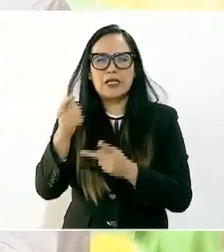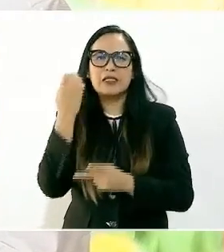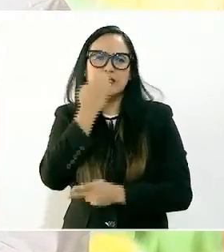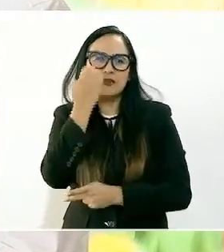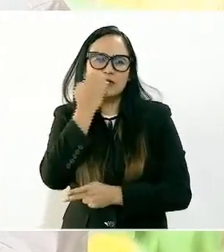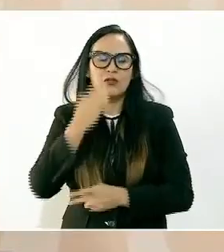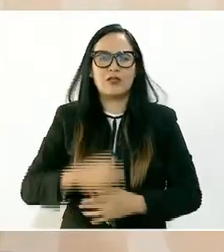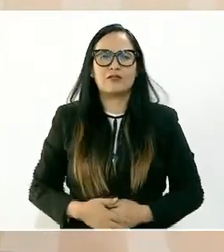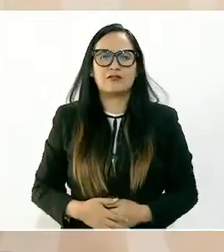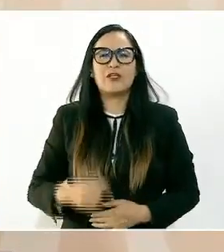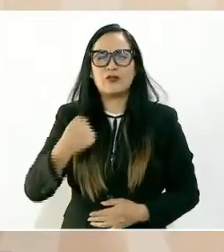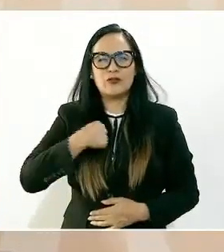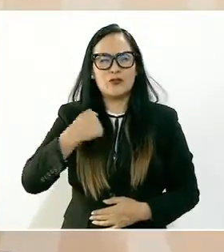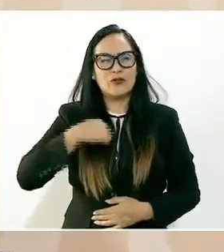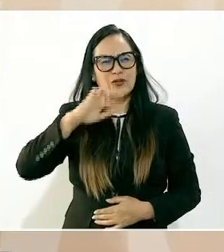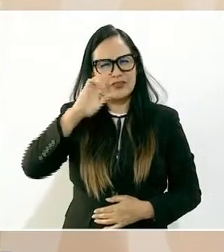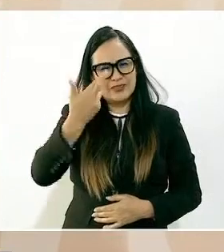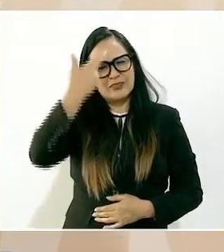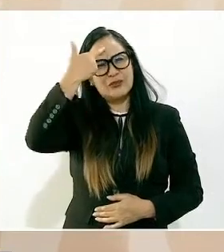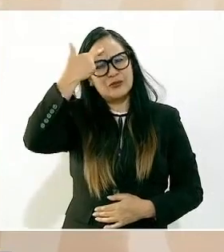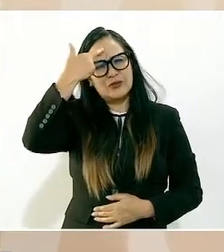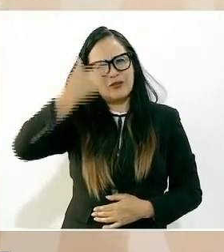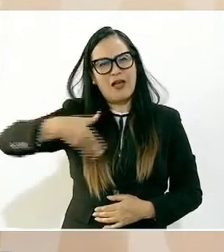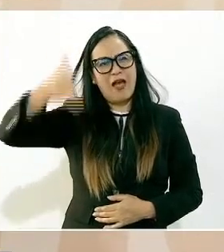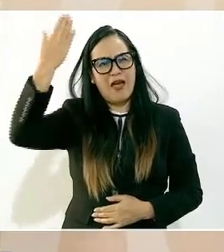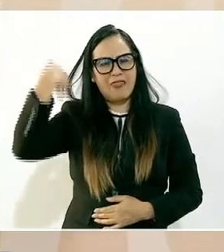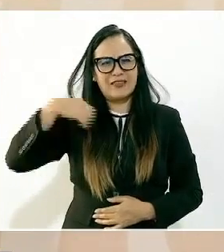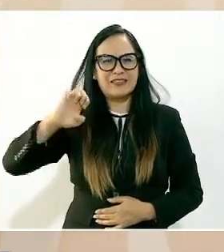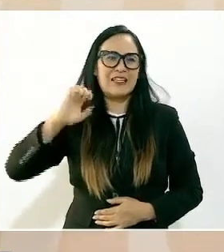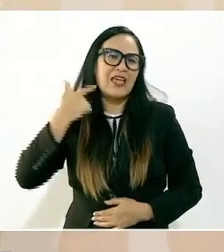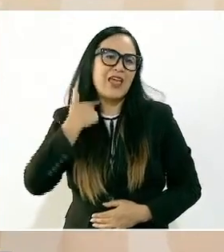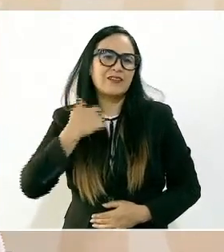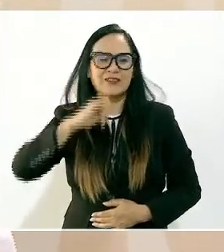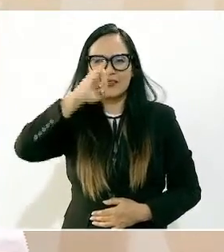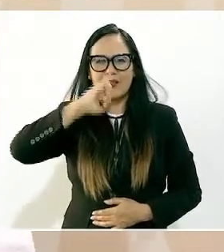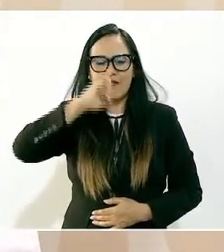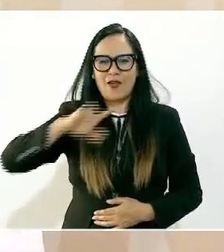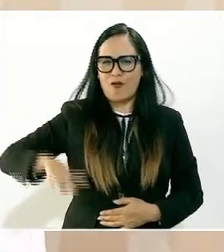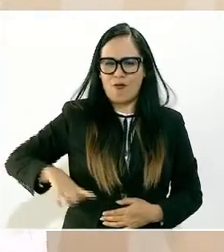Yo recuerdo que cuando fui jefe de gobierno